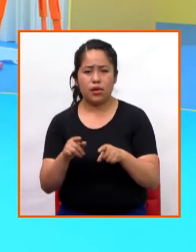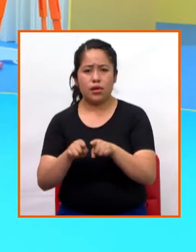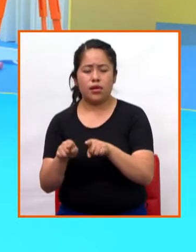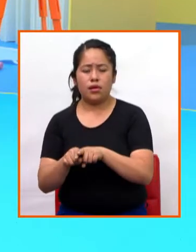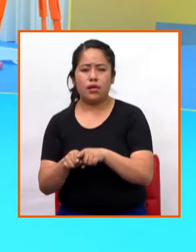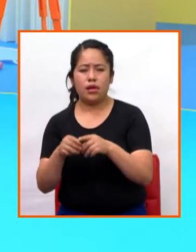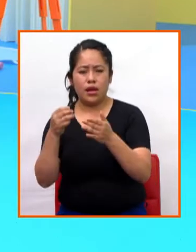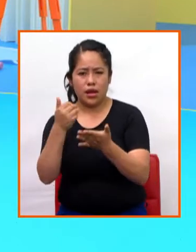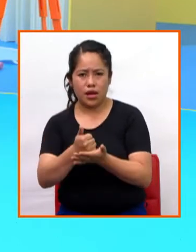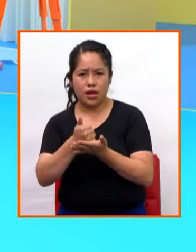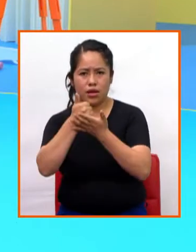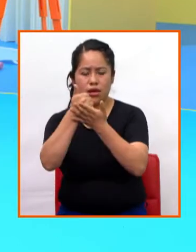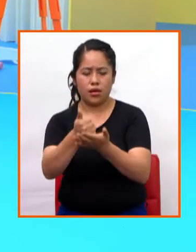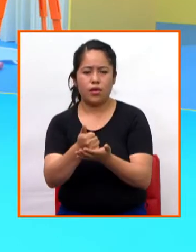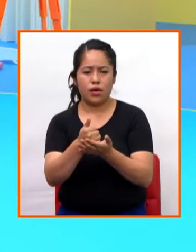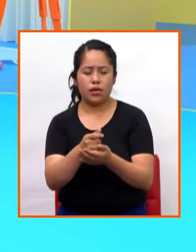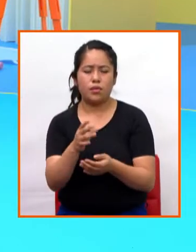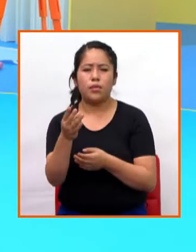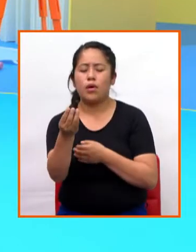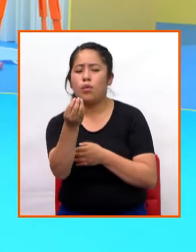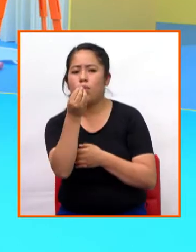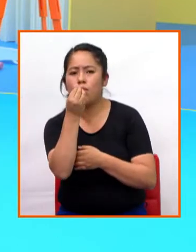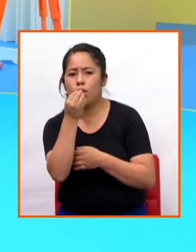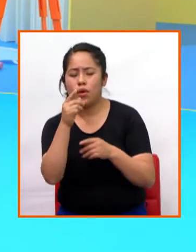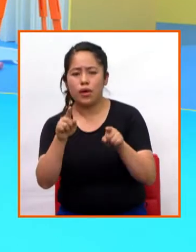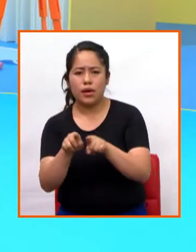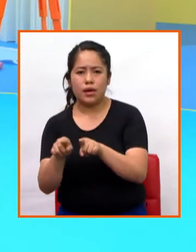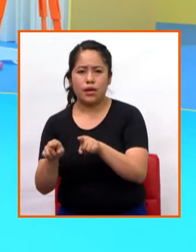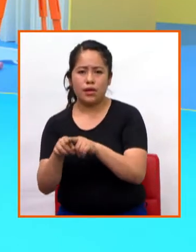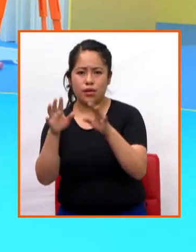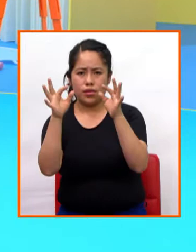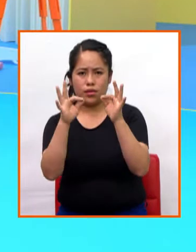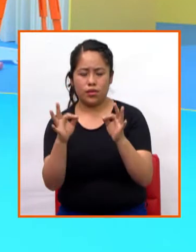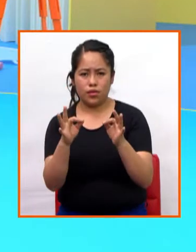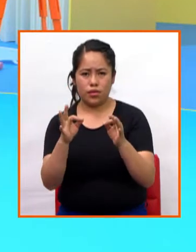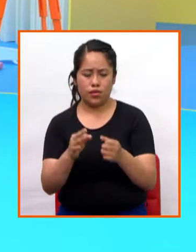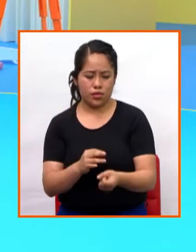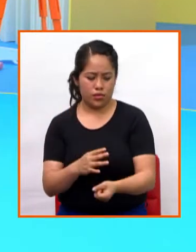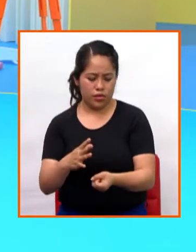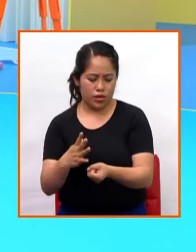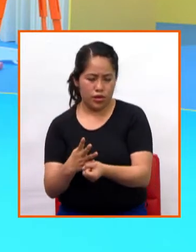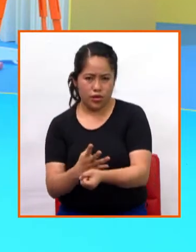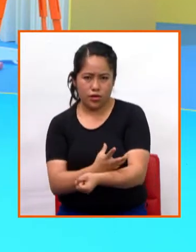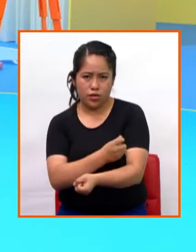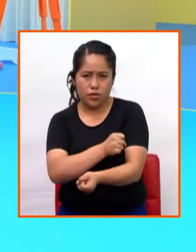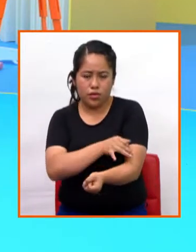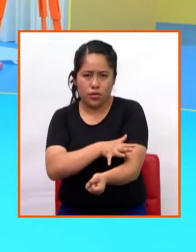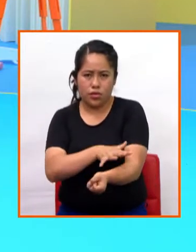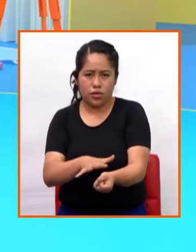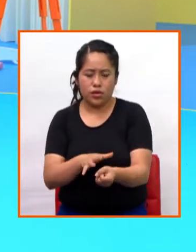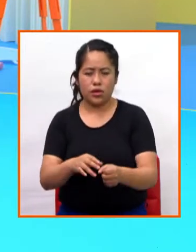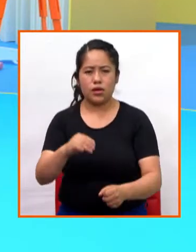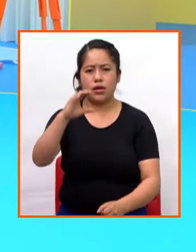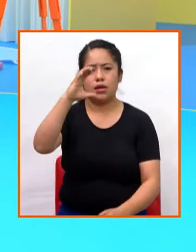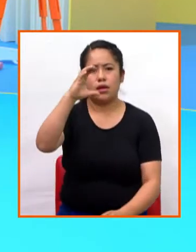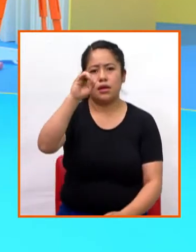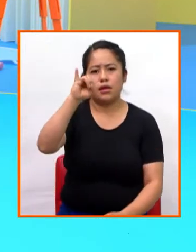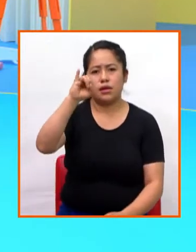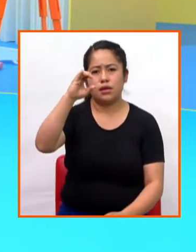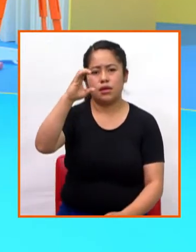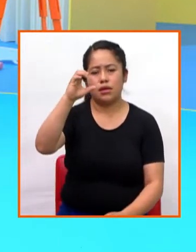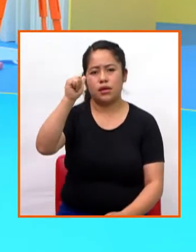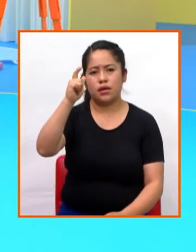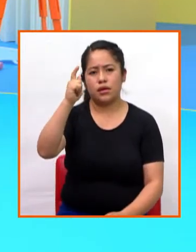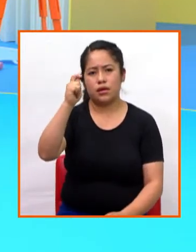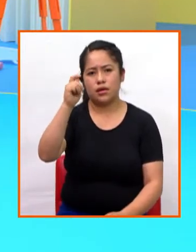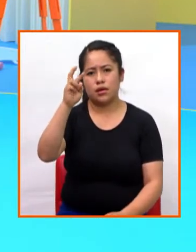es decir, se las comen y al comérselas forman un tejido cicatrizal. Tienen funciones muy importantes. Tenemos